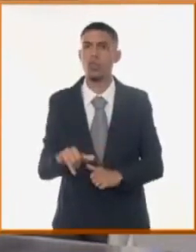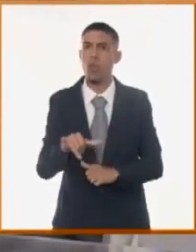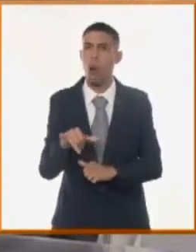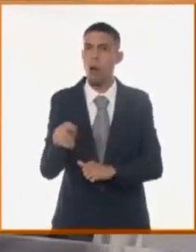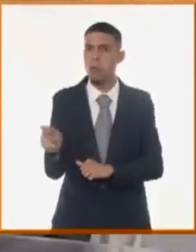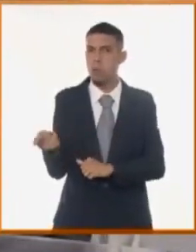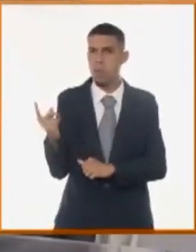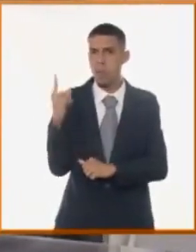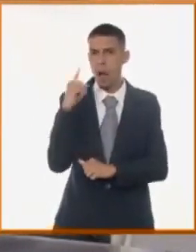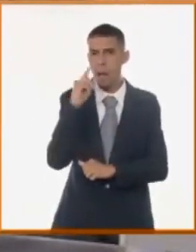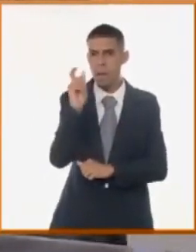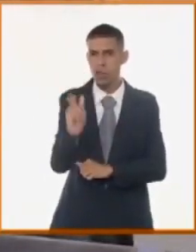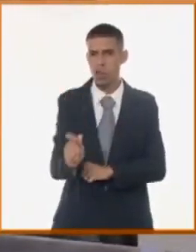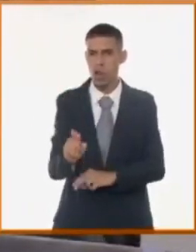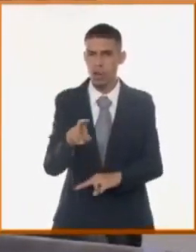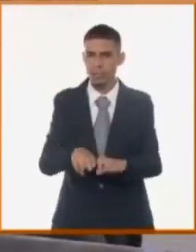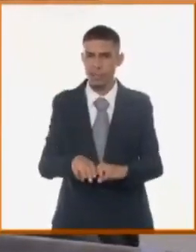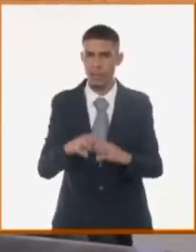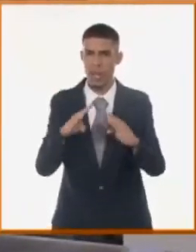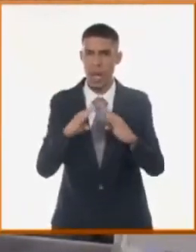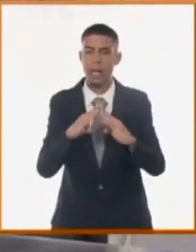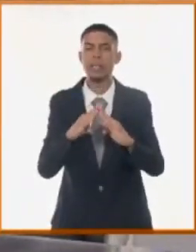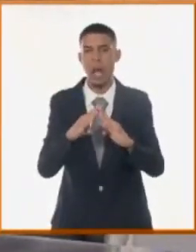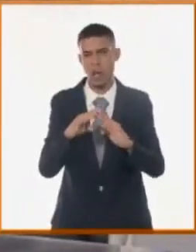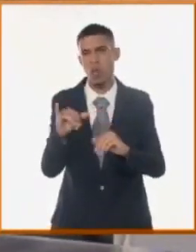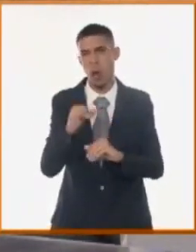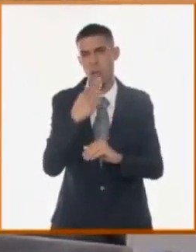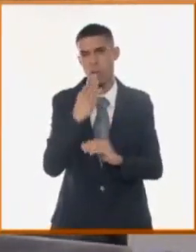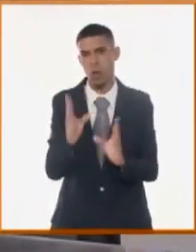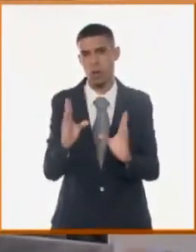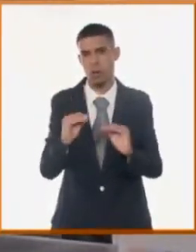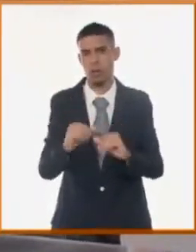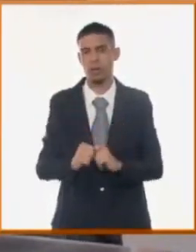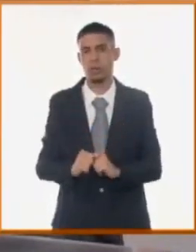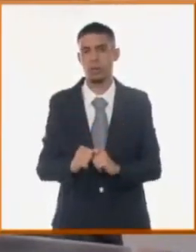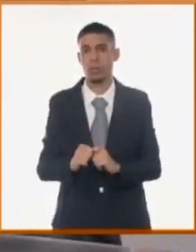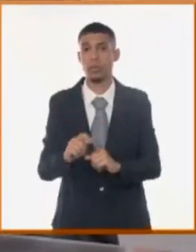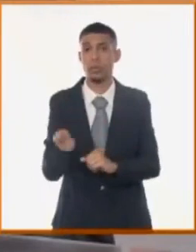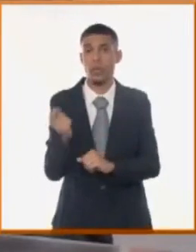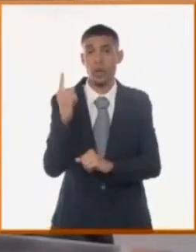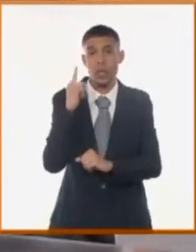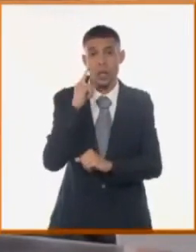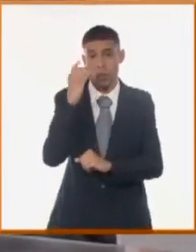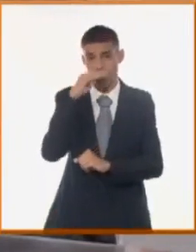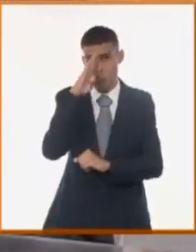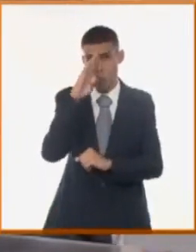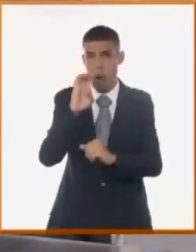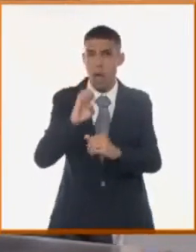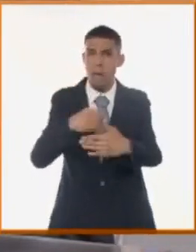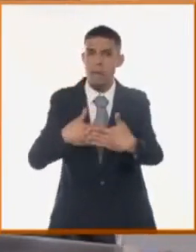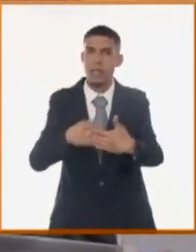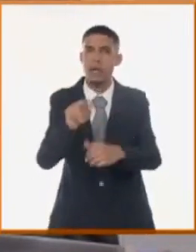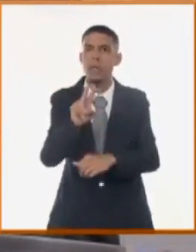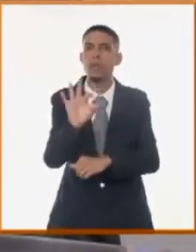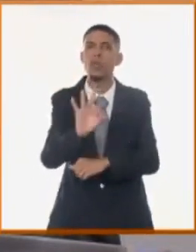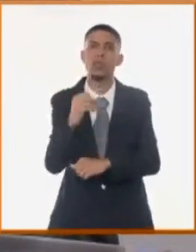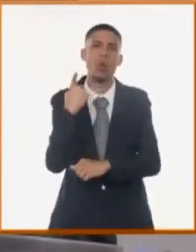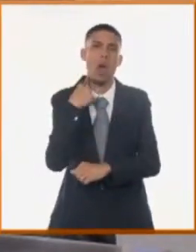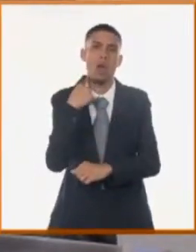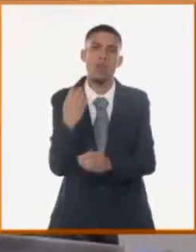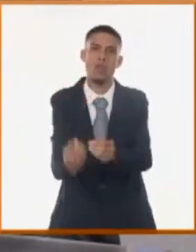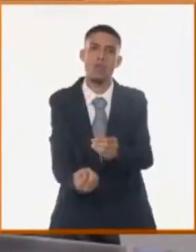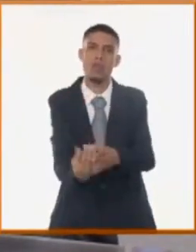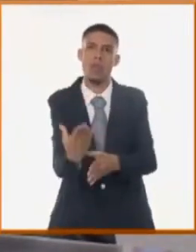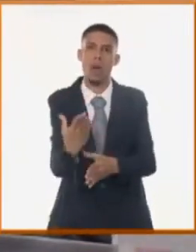televidentes que nos sintonizan a esta hora. Como tú bien dices, Radio Cuba, una empresa ya con 28 años, estamos caminando ya hacia los 29 años de